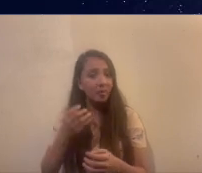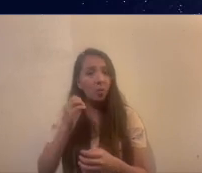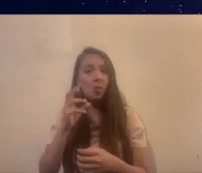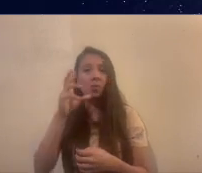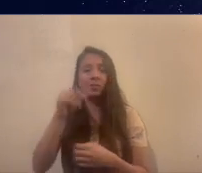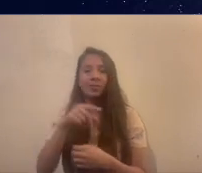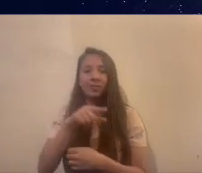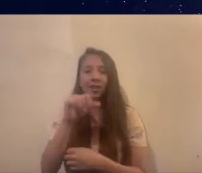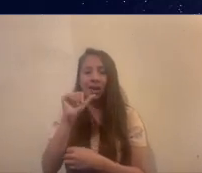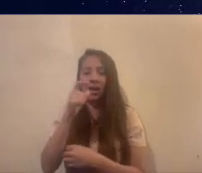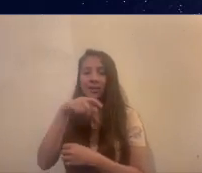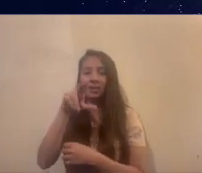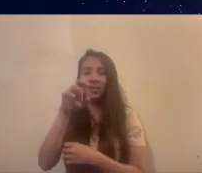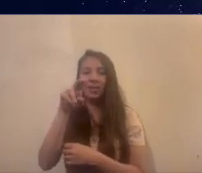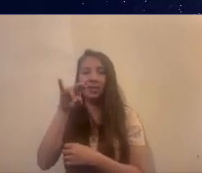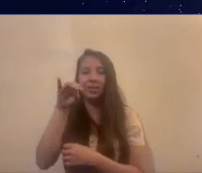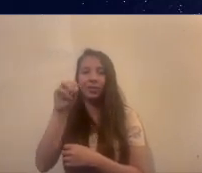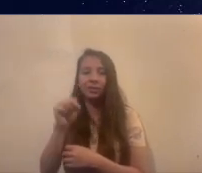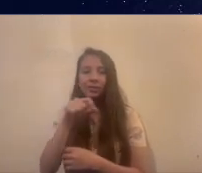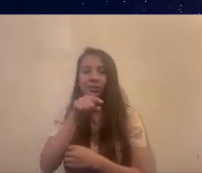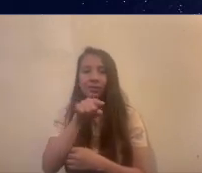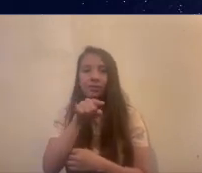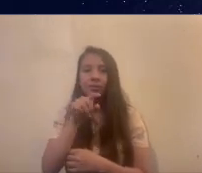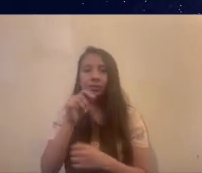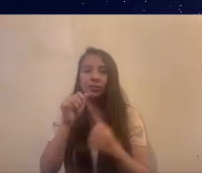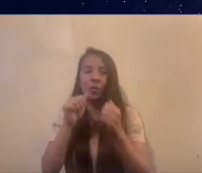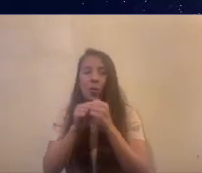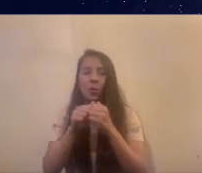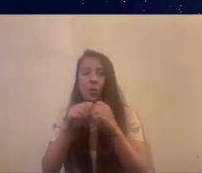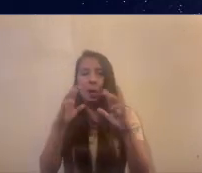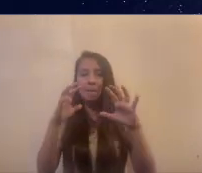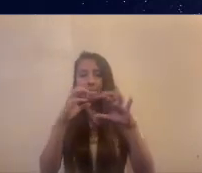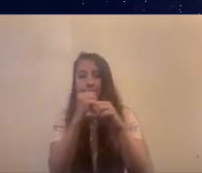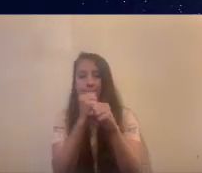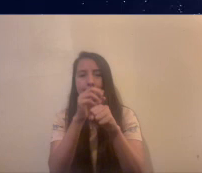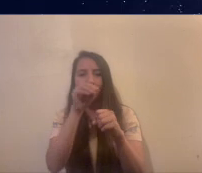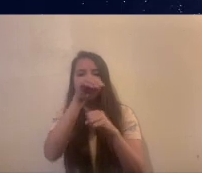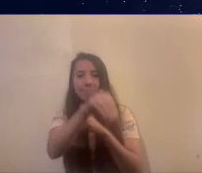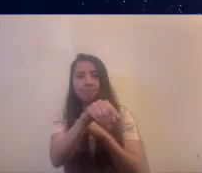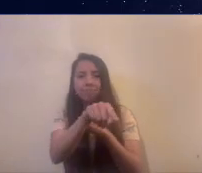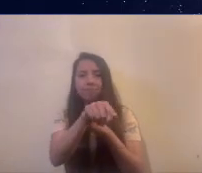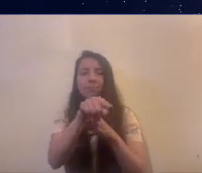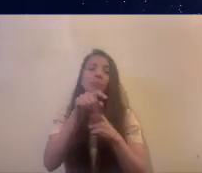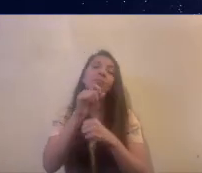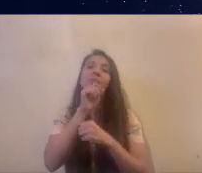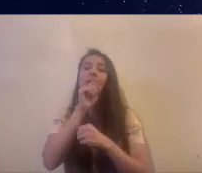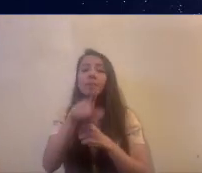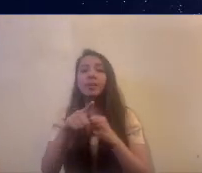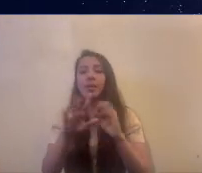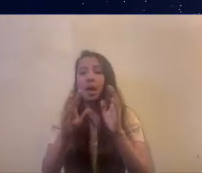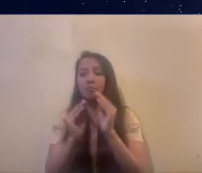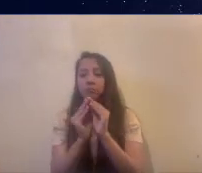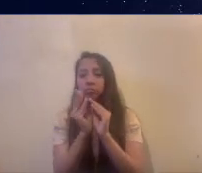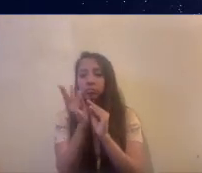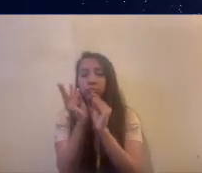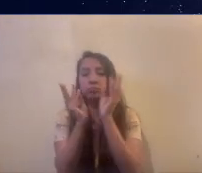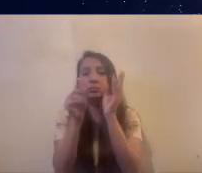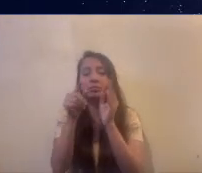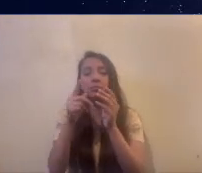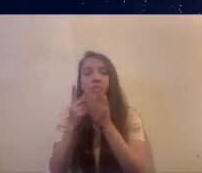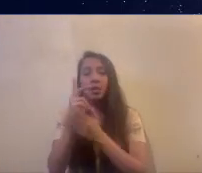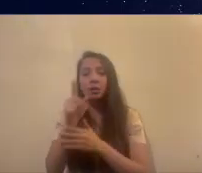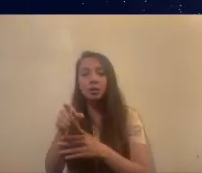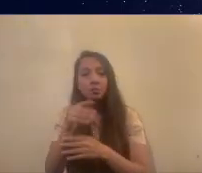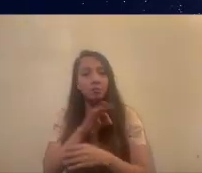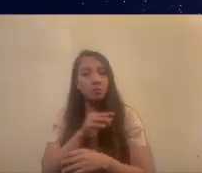aquenios posteriormente a la exposición a las condiciones extraplanetarias como de los brotes frescos que